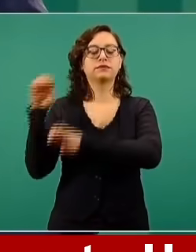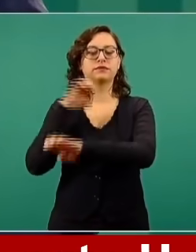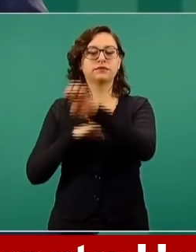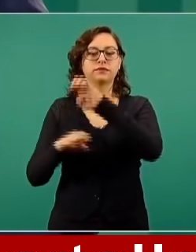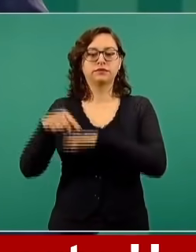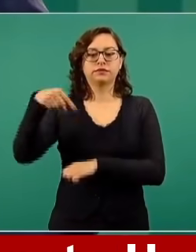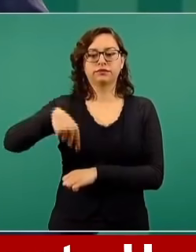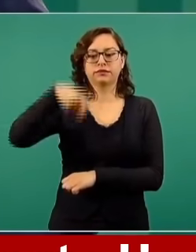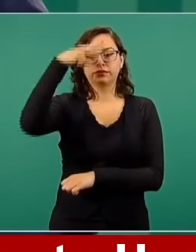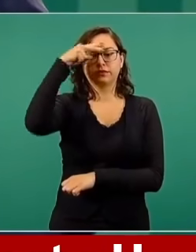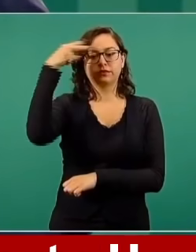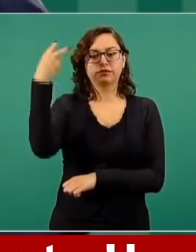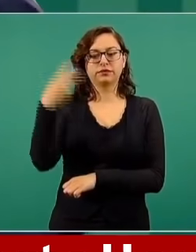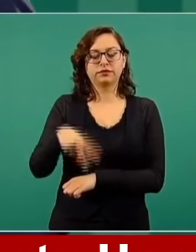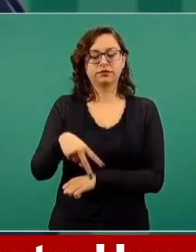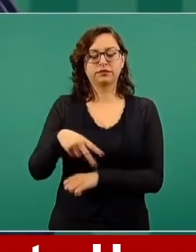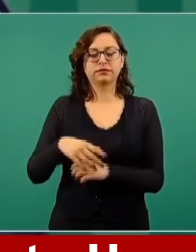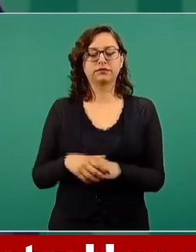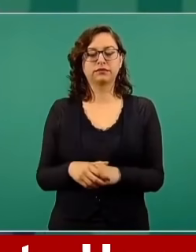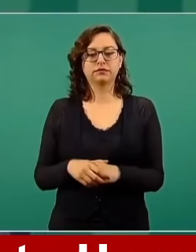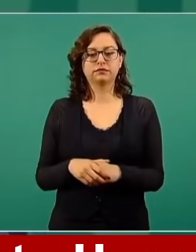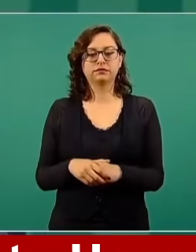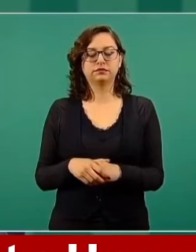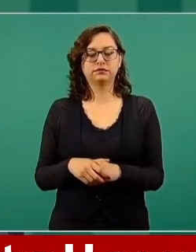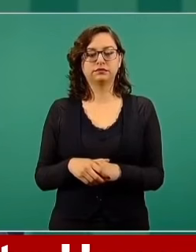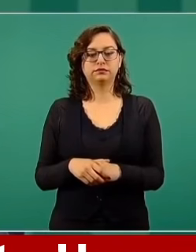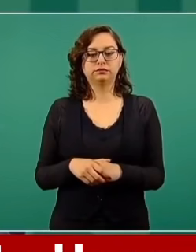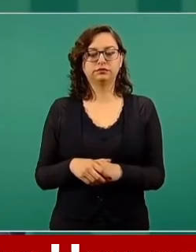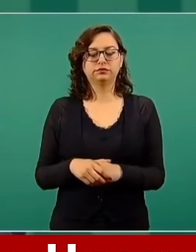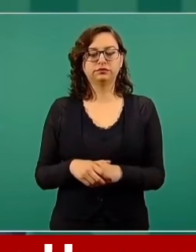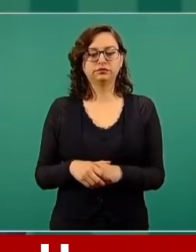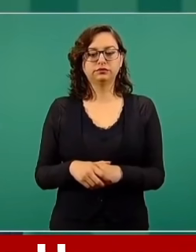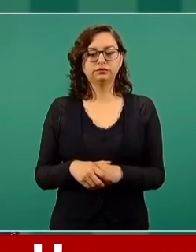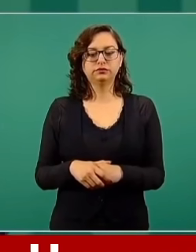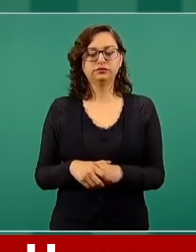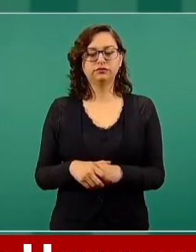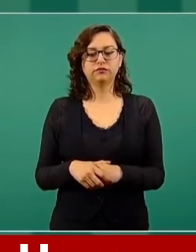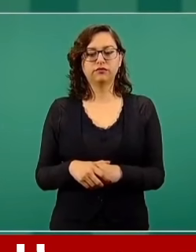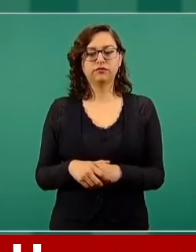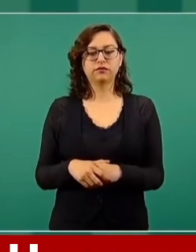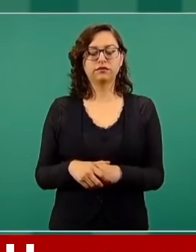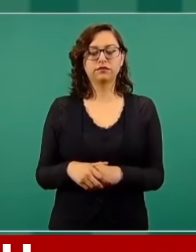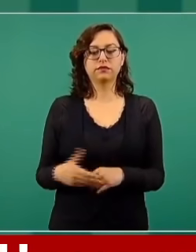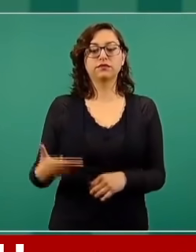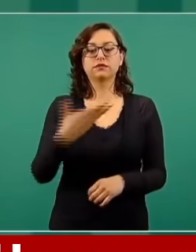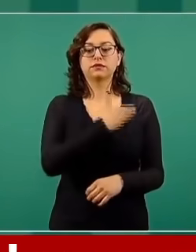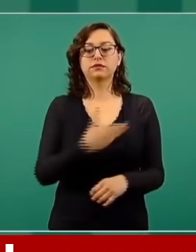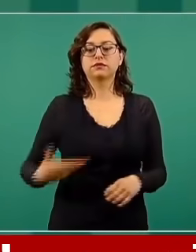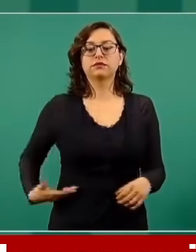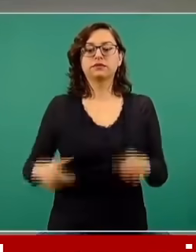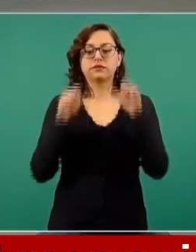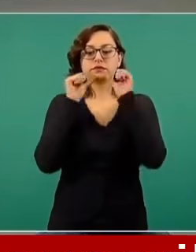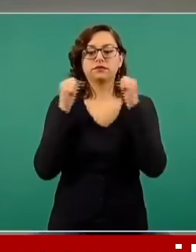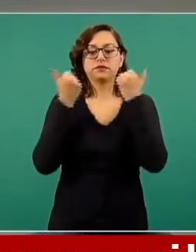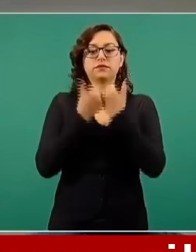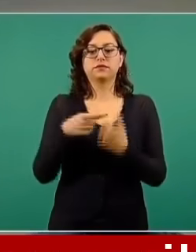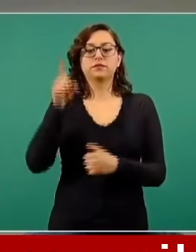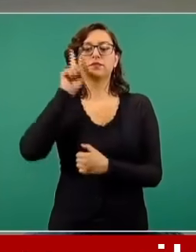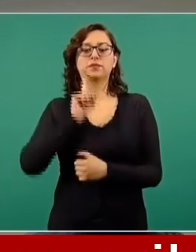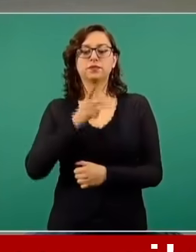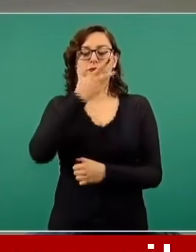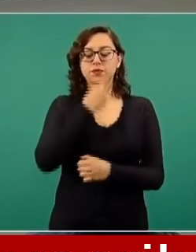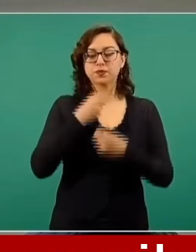México. Fue presidente de la Asociación de Mujeres y Hombres